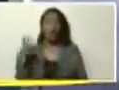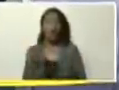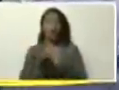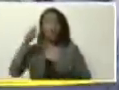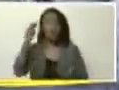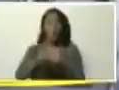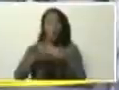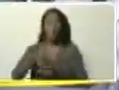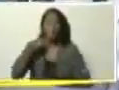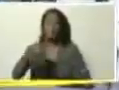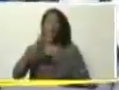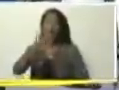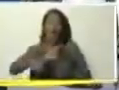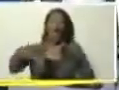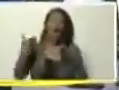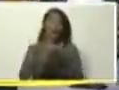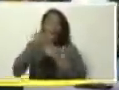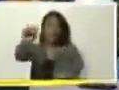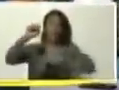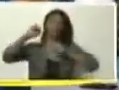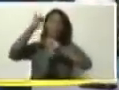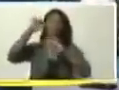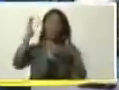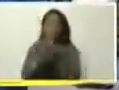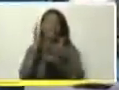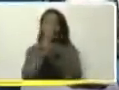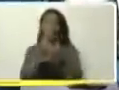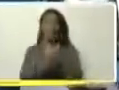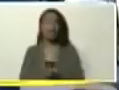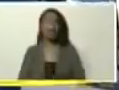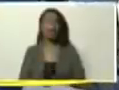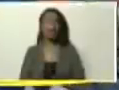decimos ¡hasta la victoria siempre!